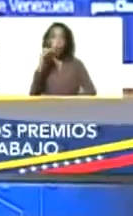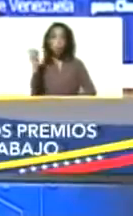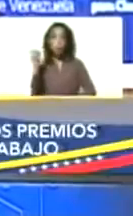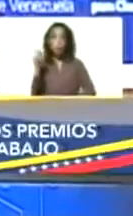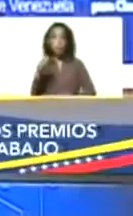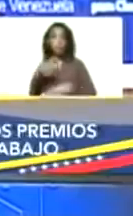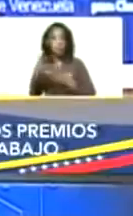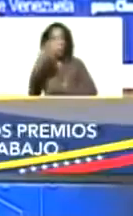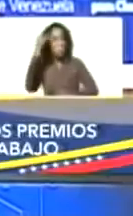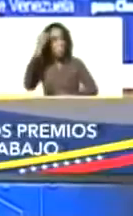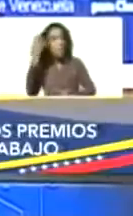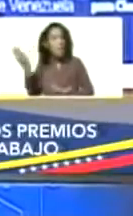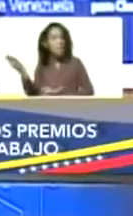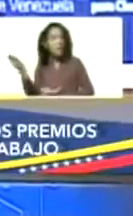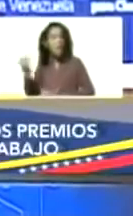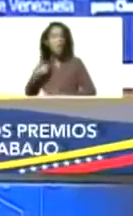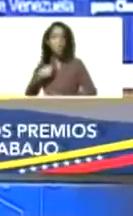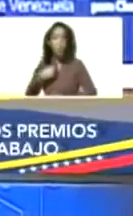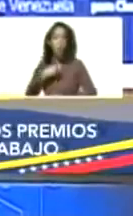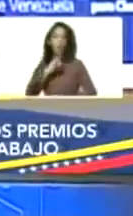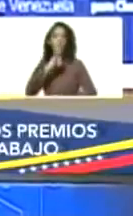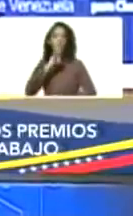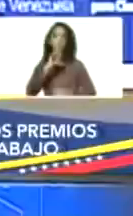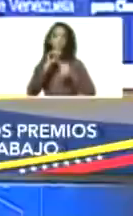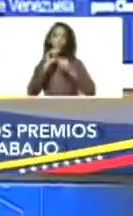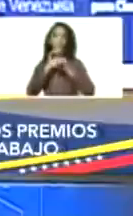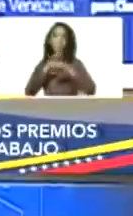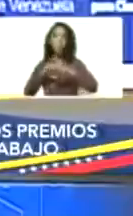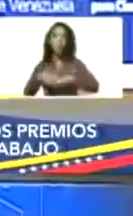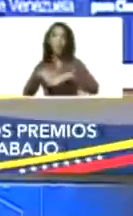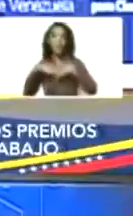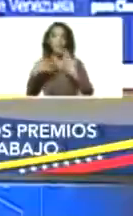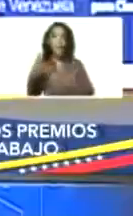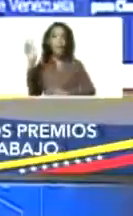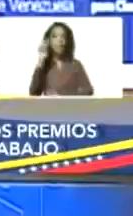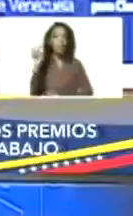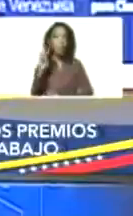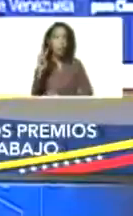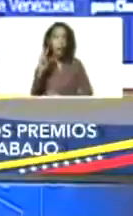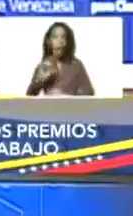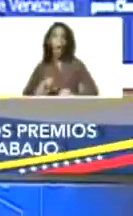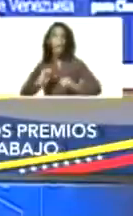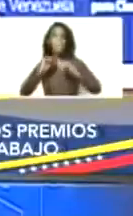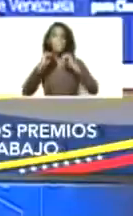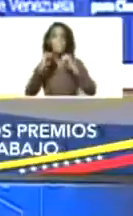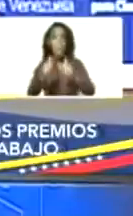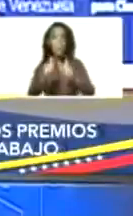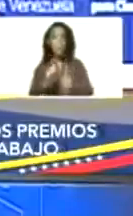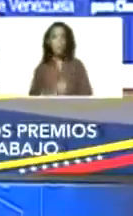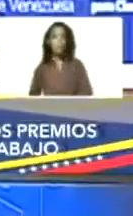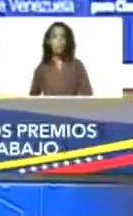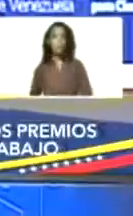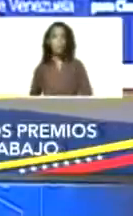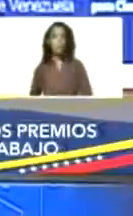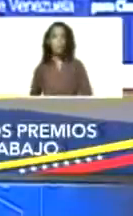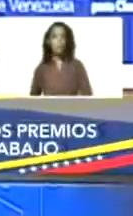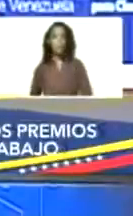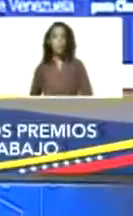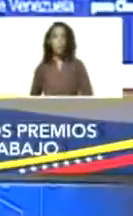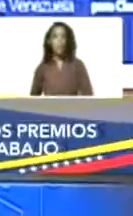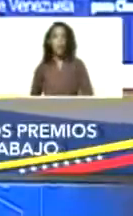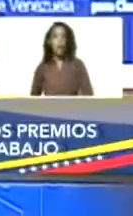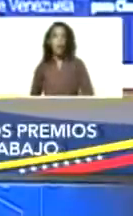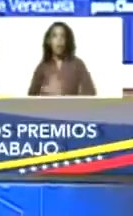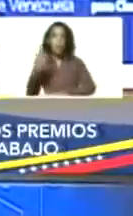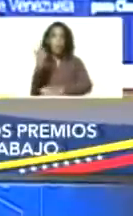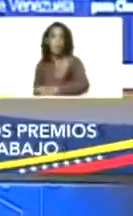parece? Por eso yo anuncio que Venezuela empieza la dosis